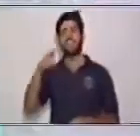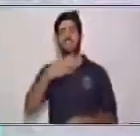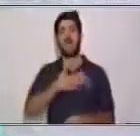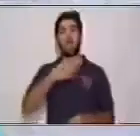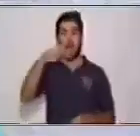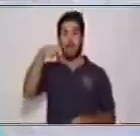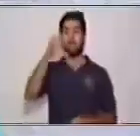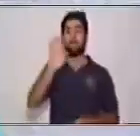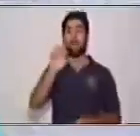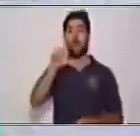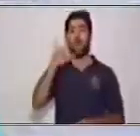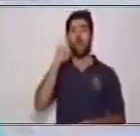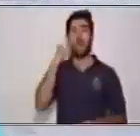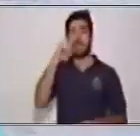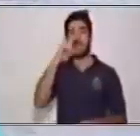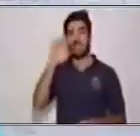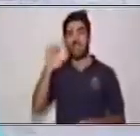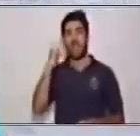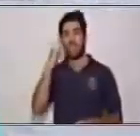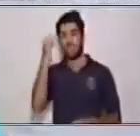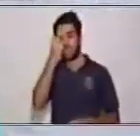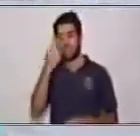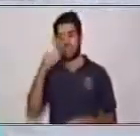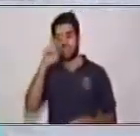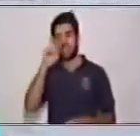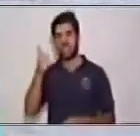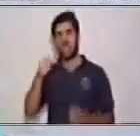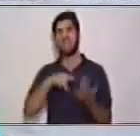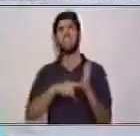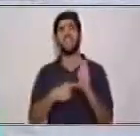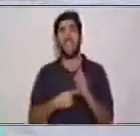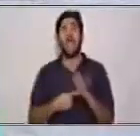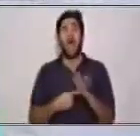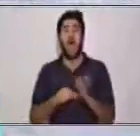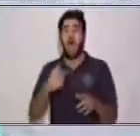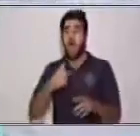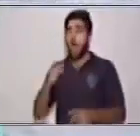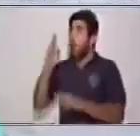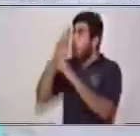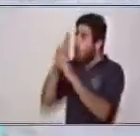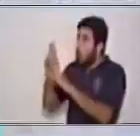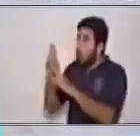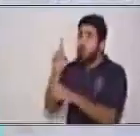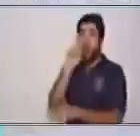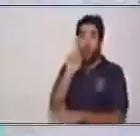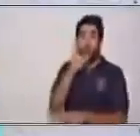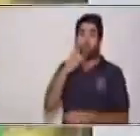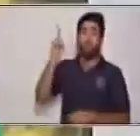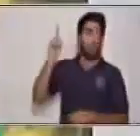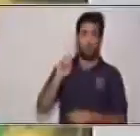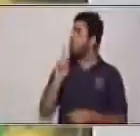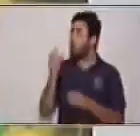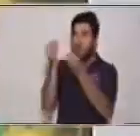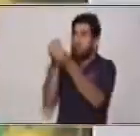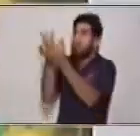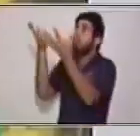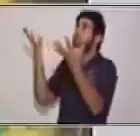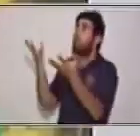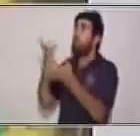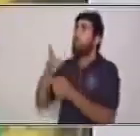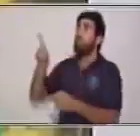Politeísta es un sinónimo de decir que obedecían a muchos dioses y que se referían a muchos dioses.